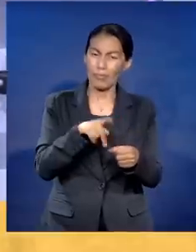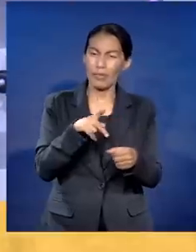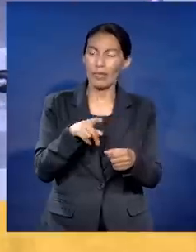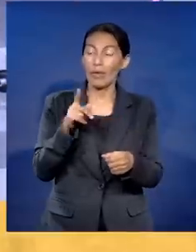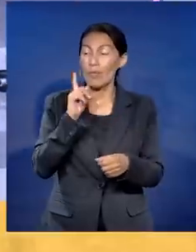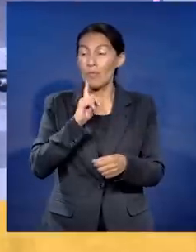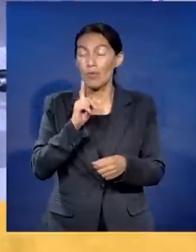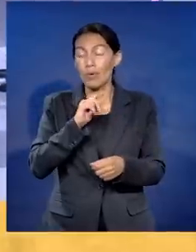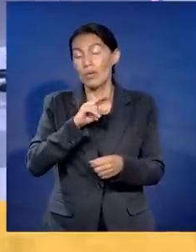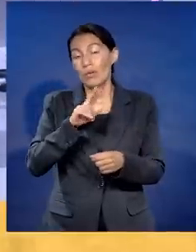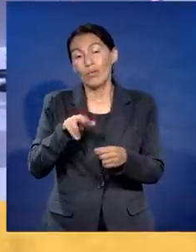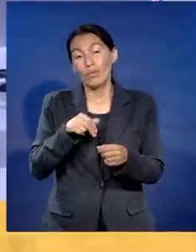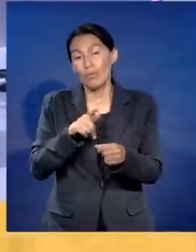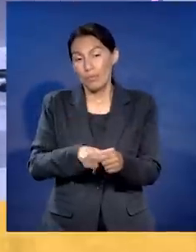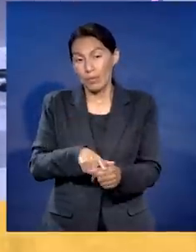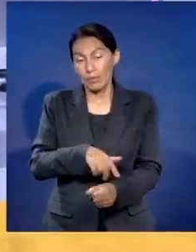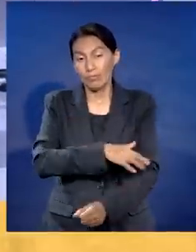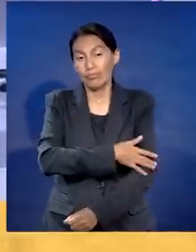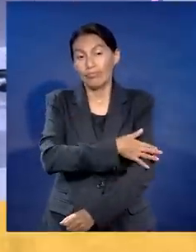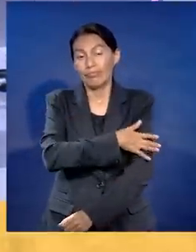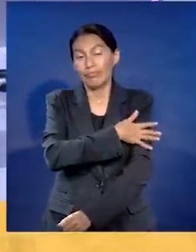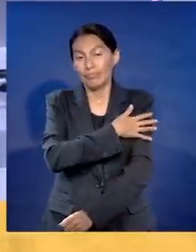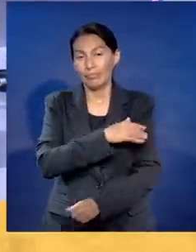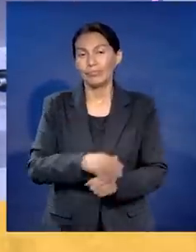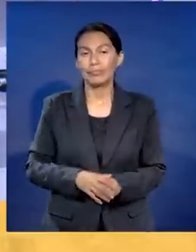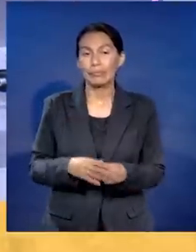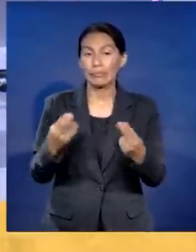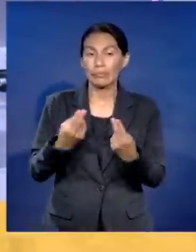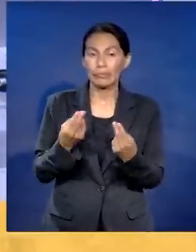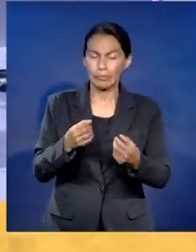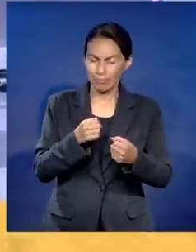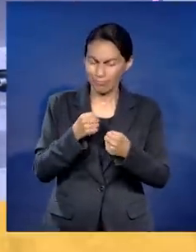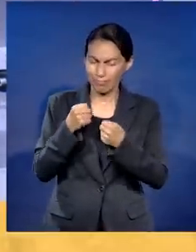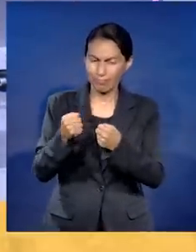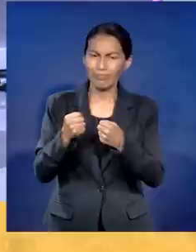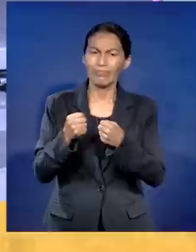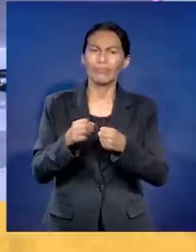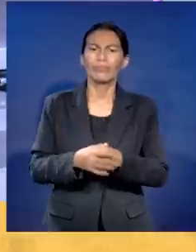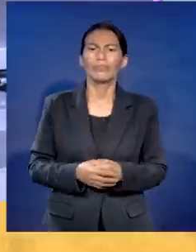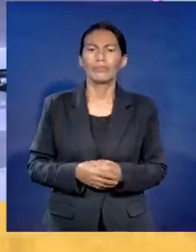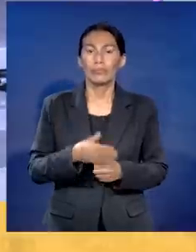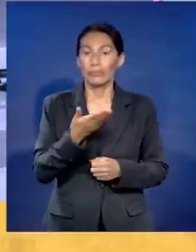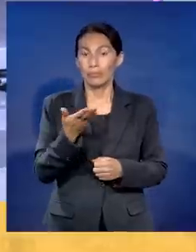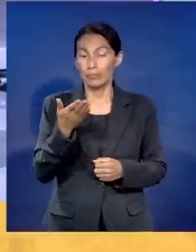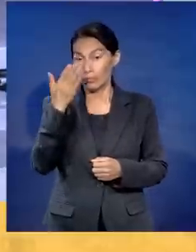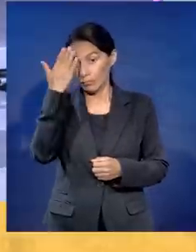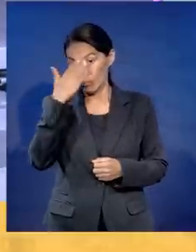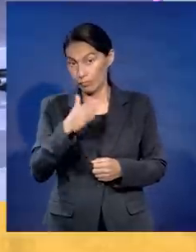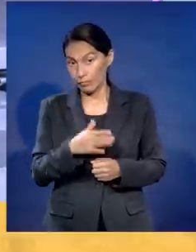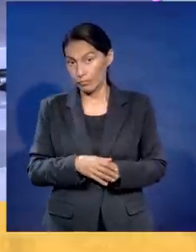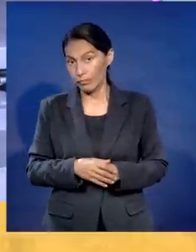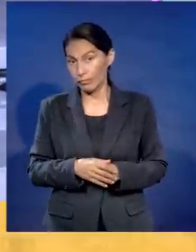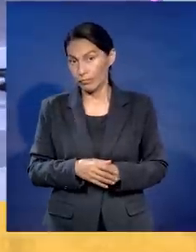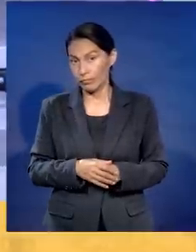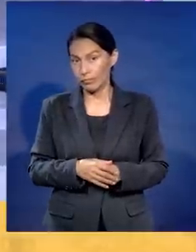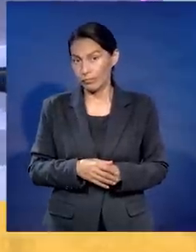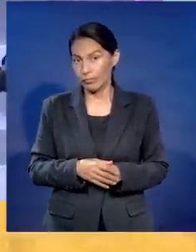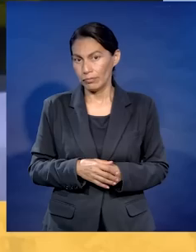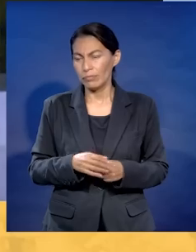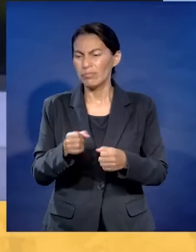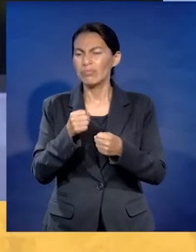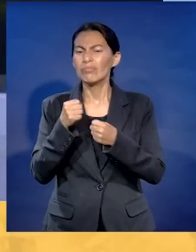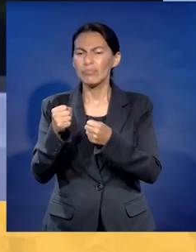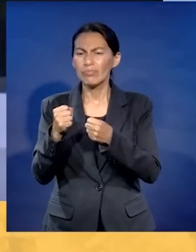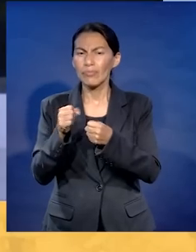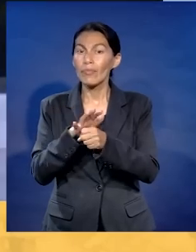es parte del sistema emocional normal de una dama. Y ella necesita seguridad, seguridad. Si usted